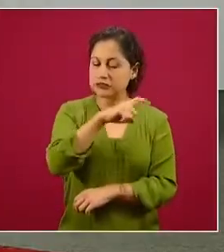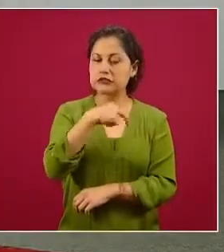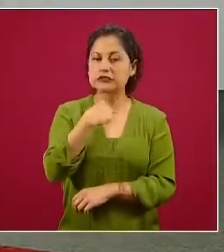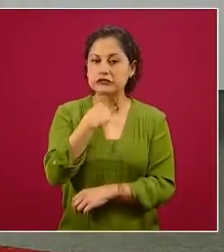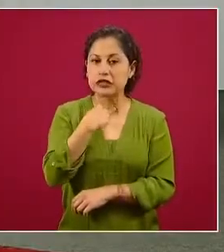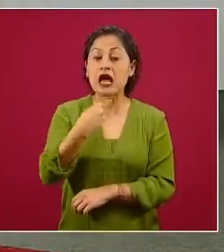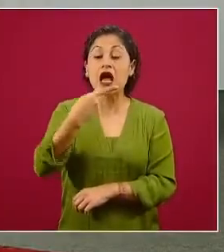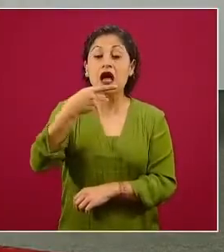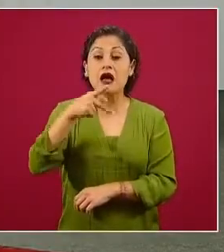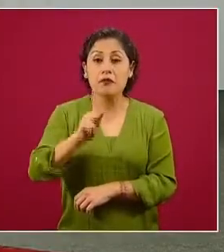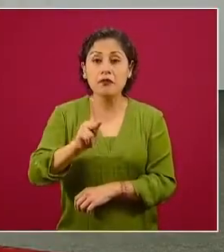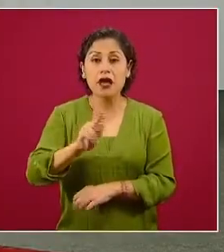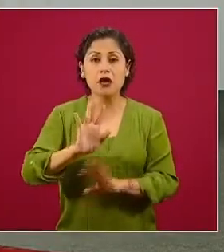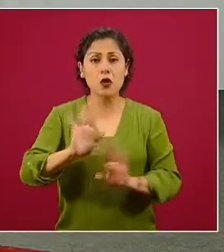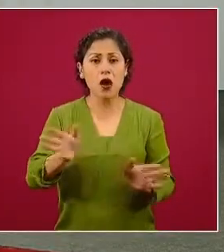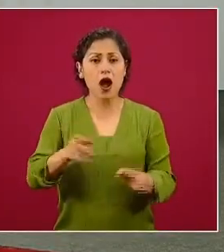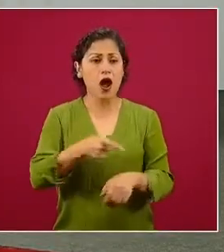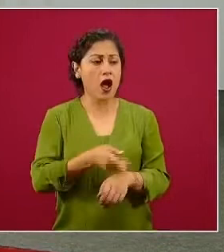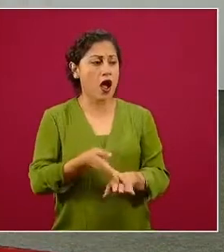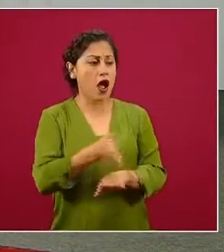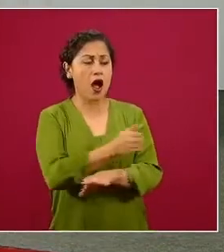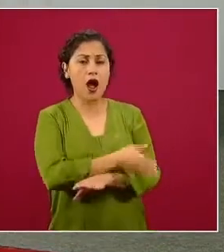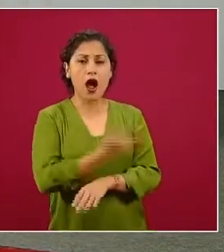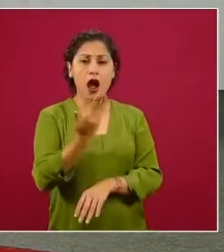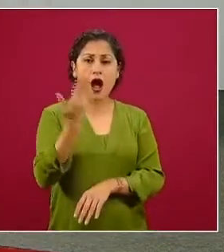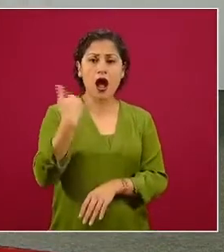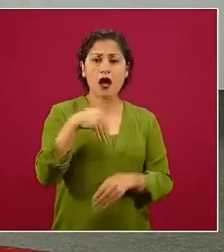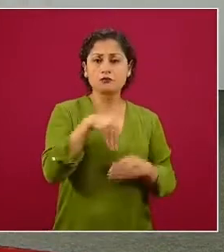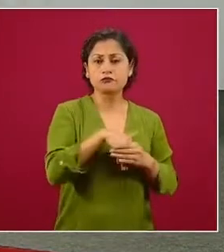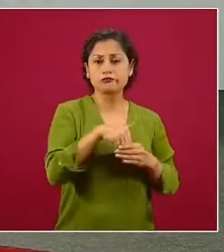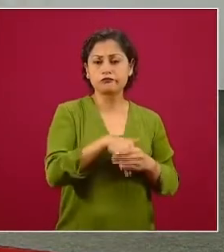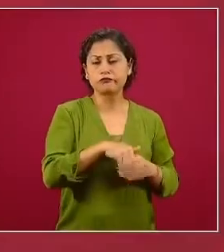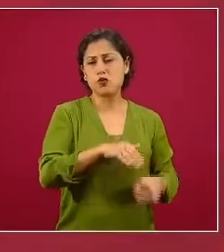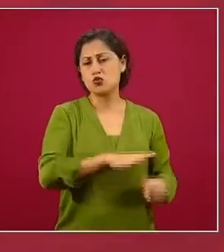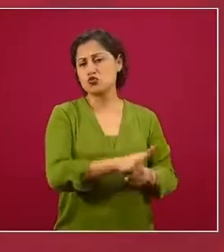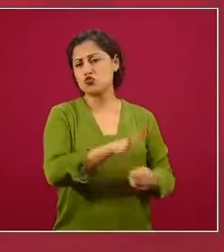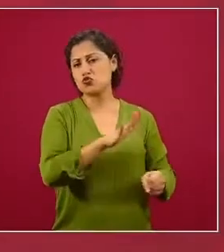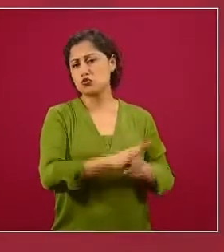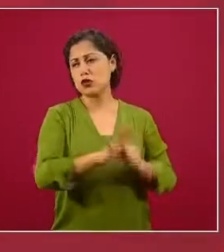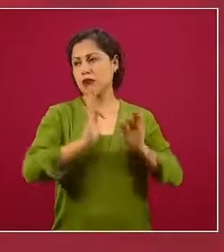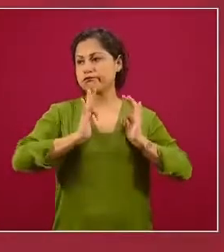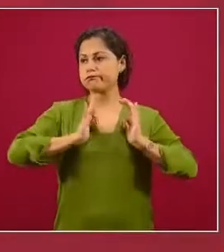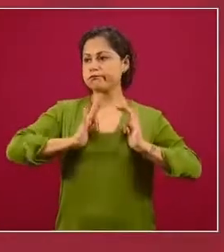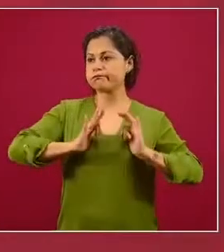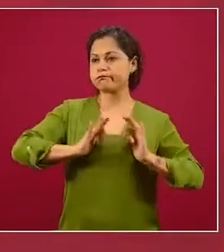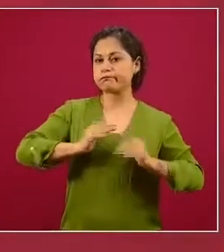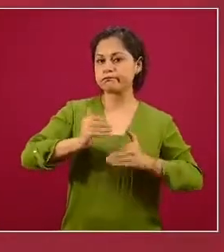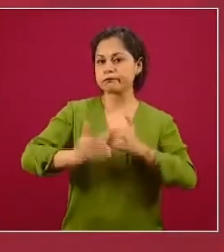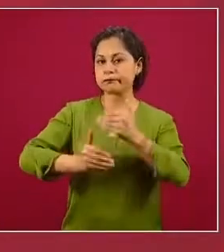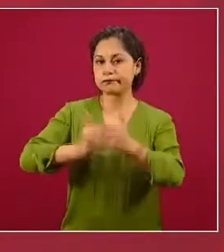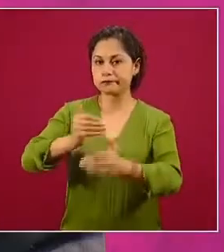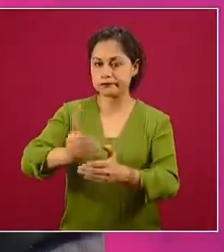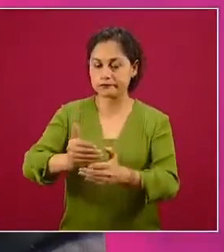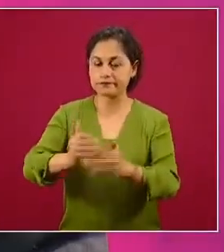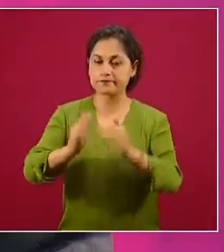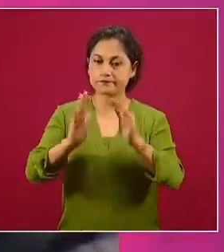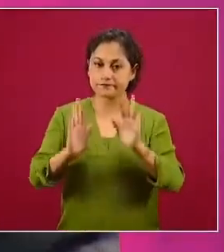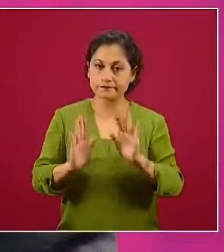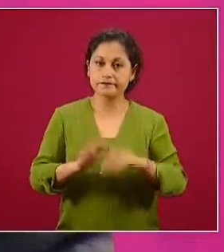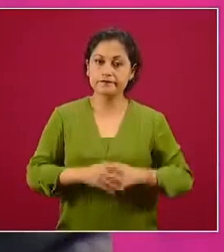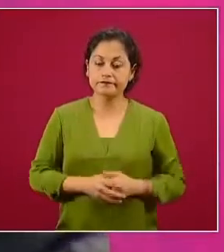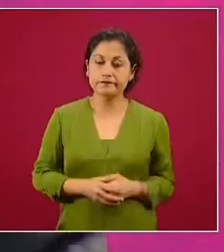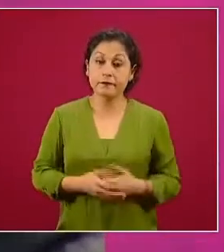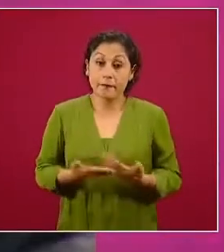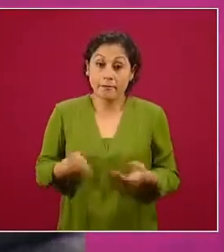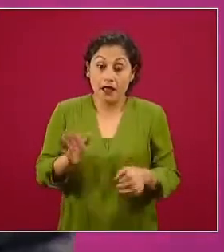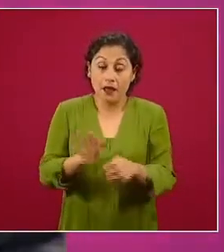vivir. Entonces, depende cómo viva uno cada cosa. Puede ser, no ocurre en todas las personas, pero puede ser